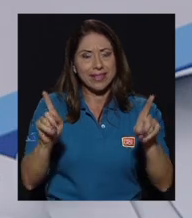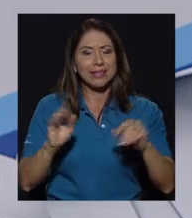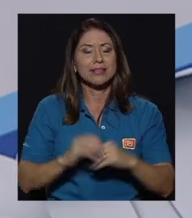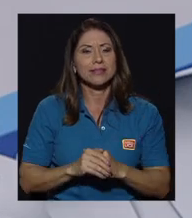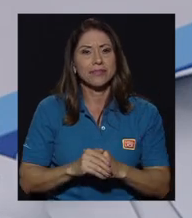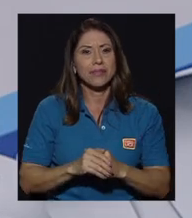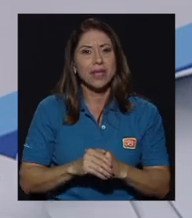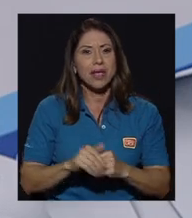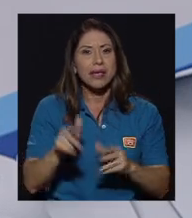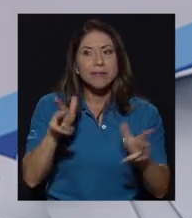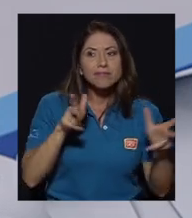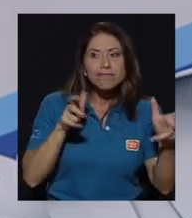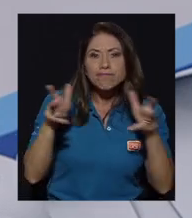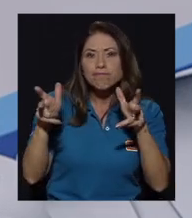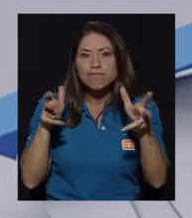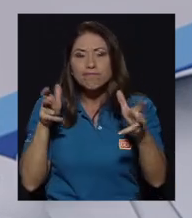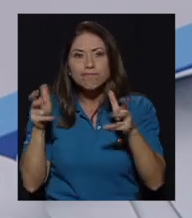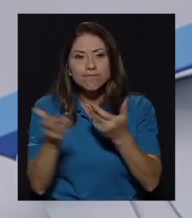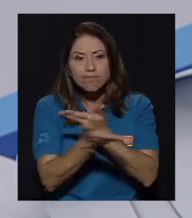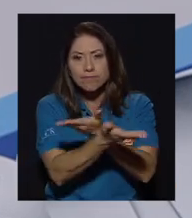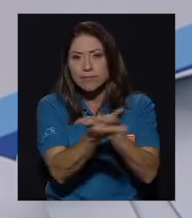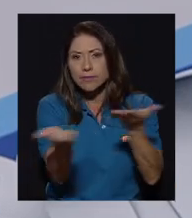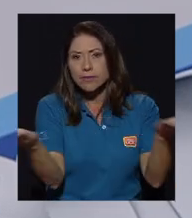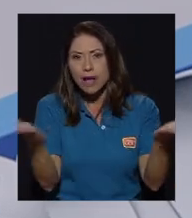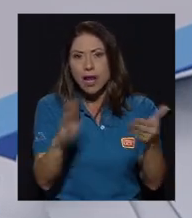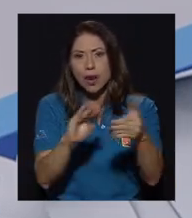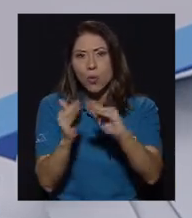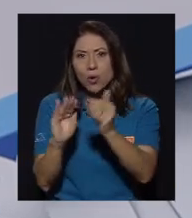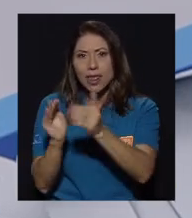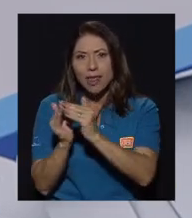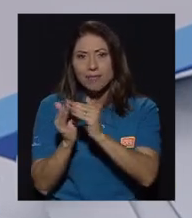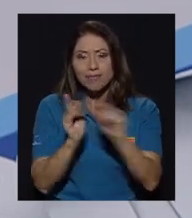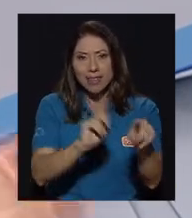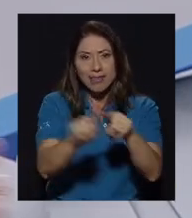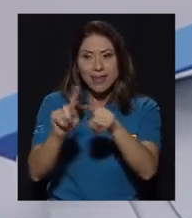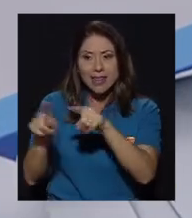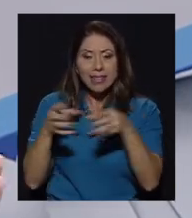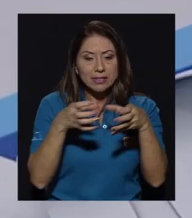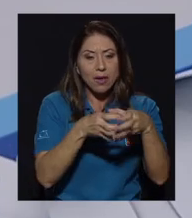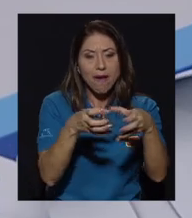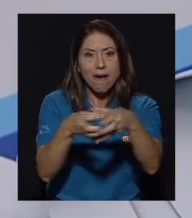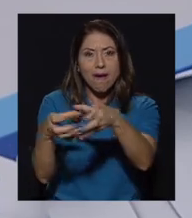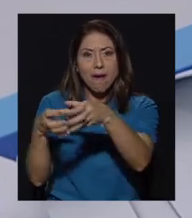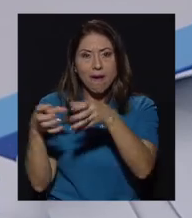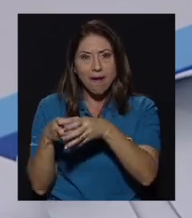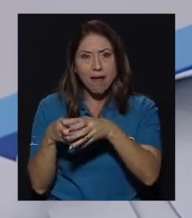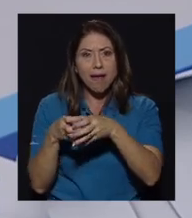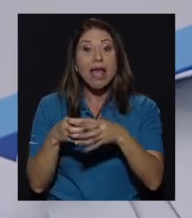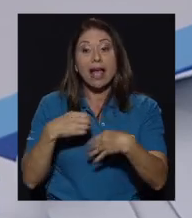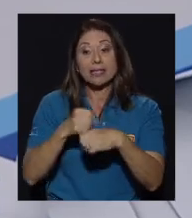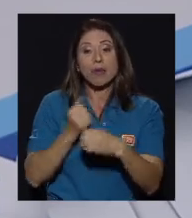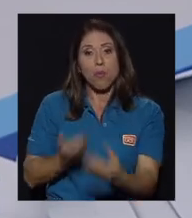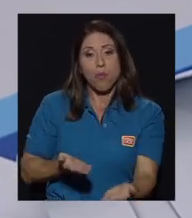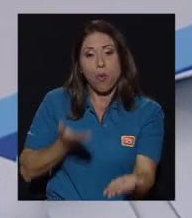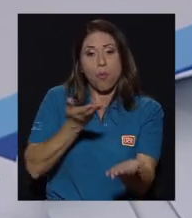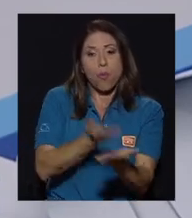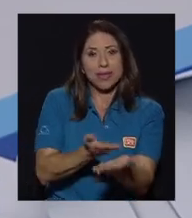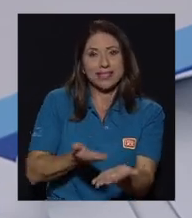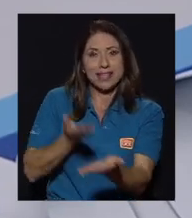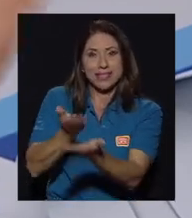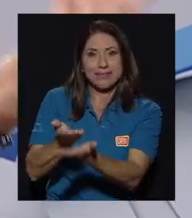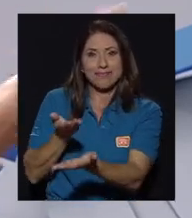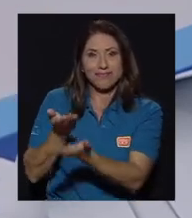a escuchar a la comunidad a los diferentes sectores de la comunidad y generar propuestas desde su